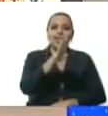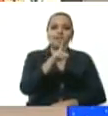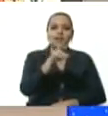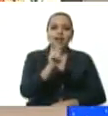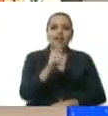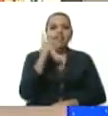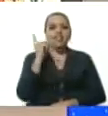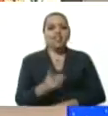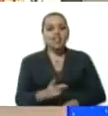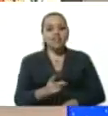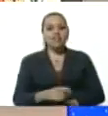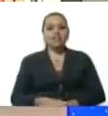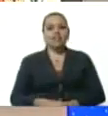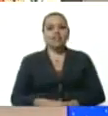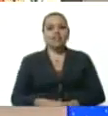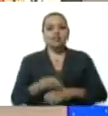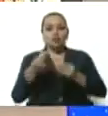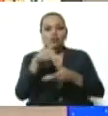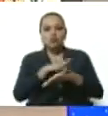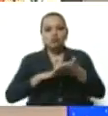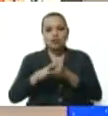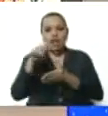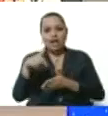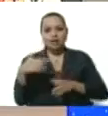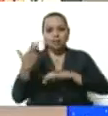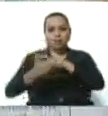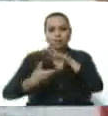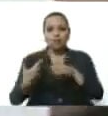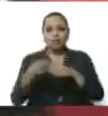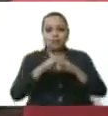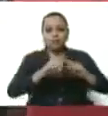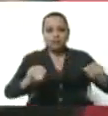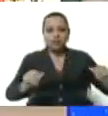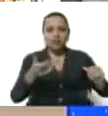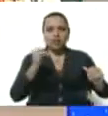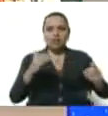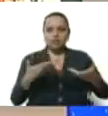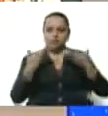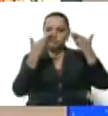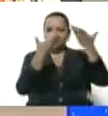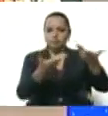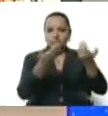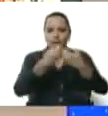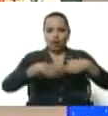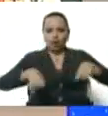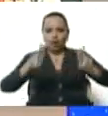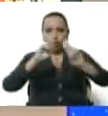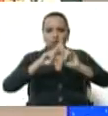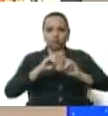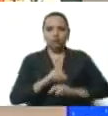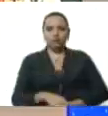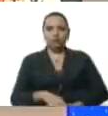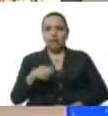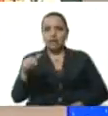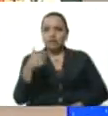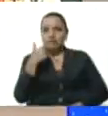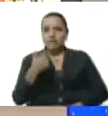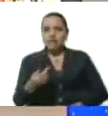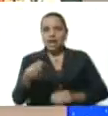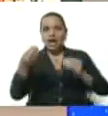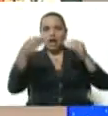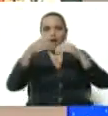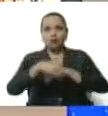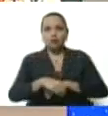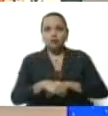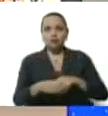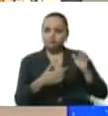dirime esta controversia territorial debidamente depositado en las Naciones Unidas. Aquí dice acuerdo,